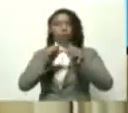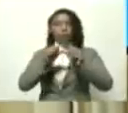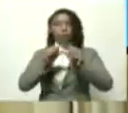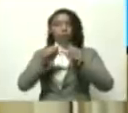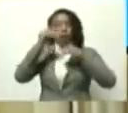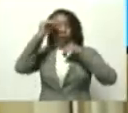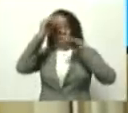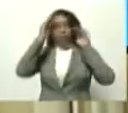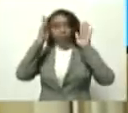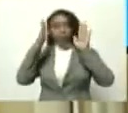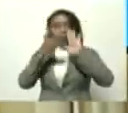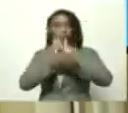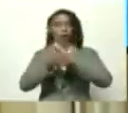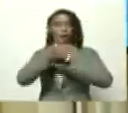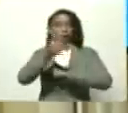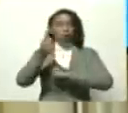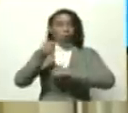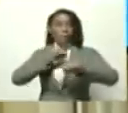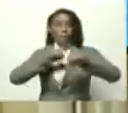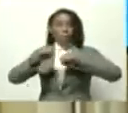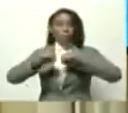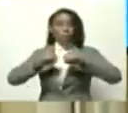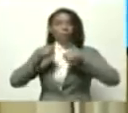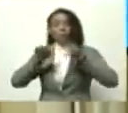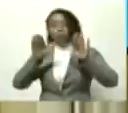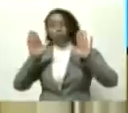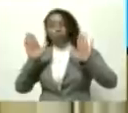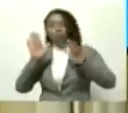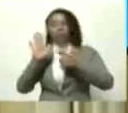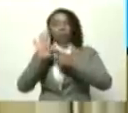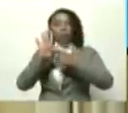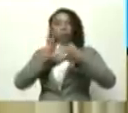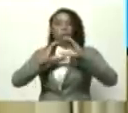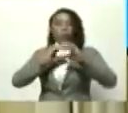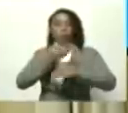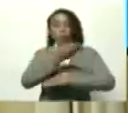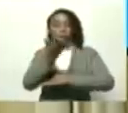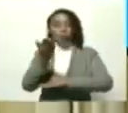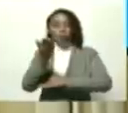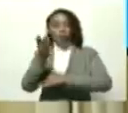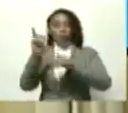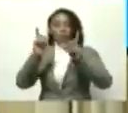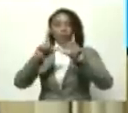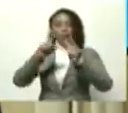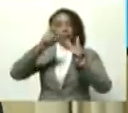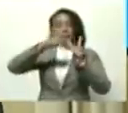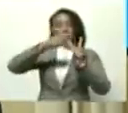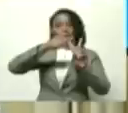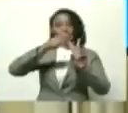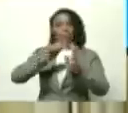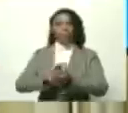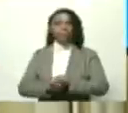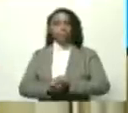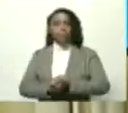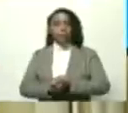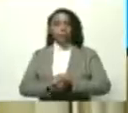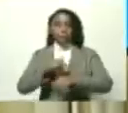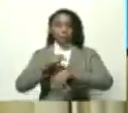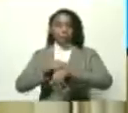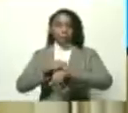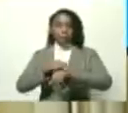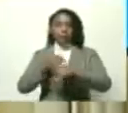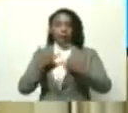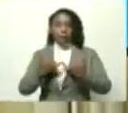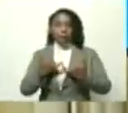muy atentos de cada una de las acciones y por supuesto se las comunicaremos a ustedes a través de las pantallas de Venezolana de Televisión. Por los momentos,